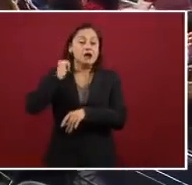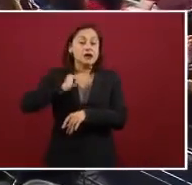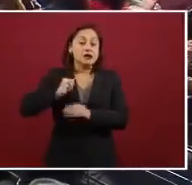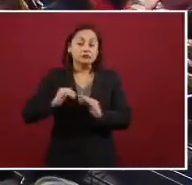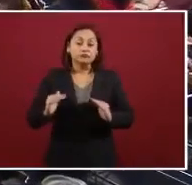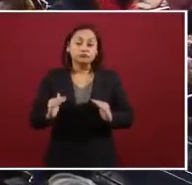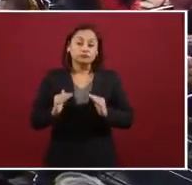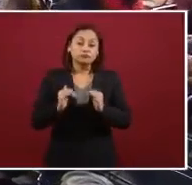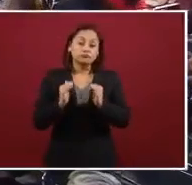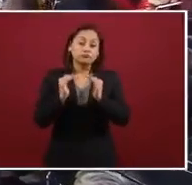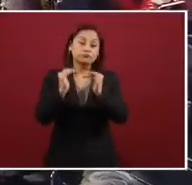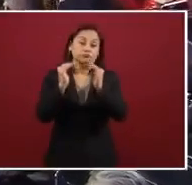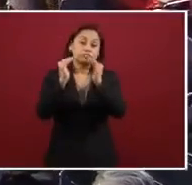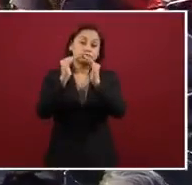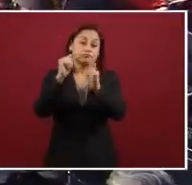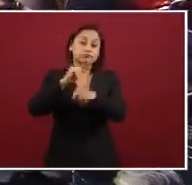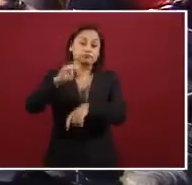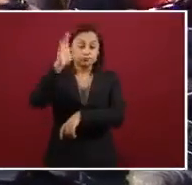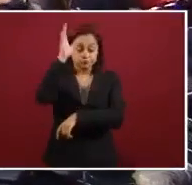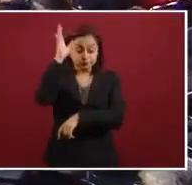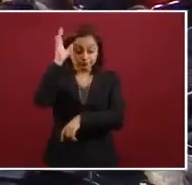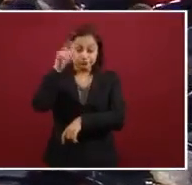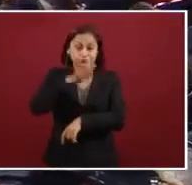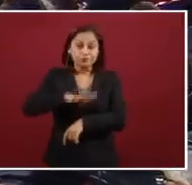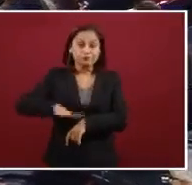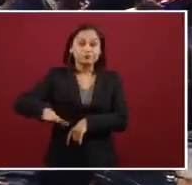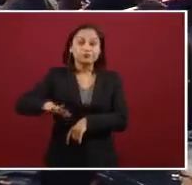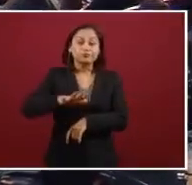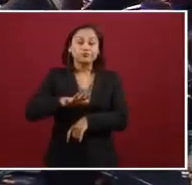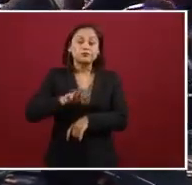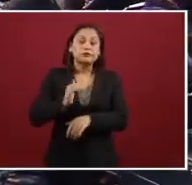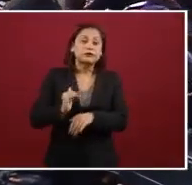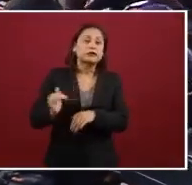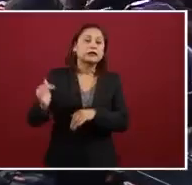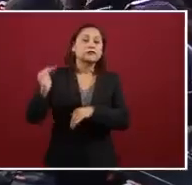centros ceremoniales de